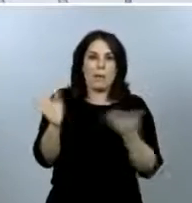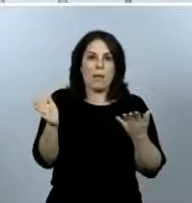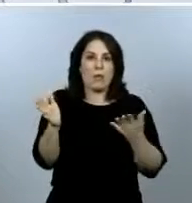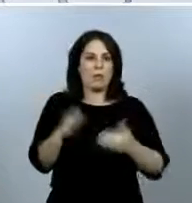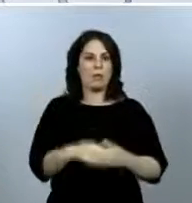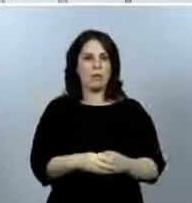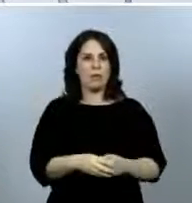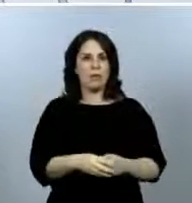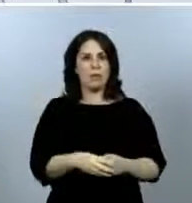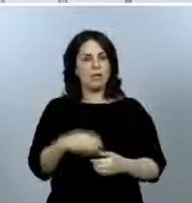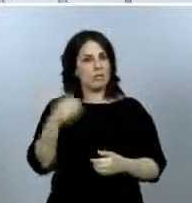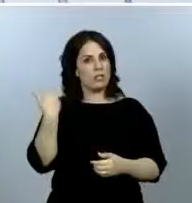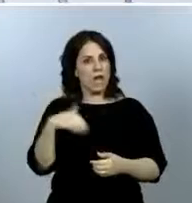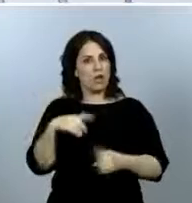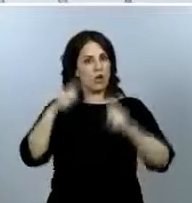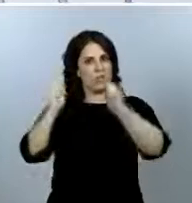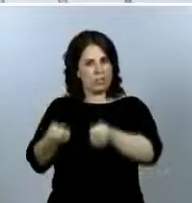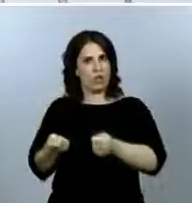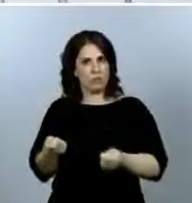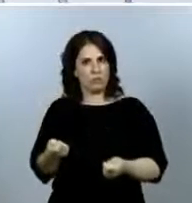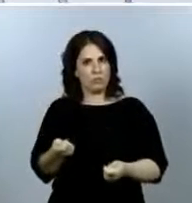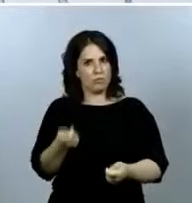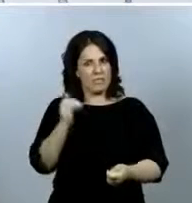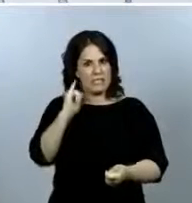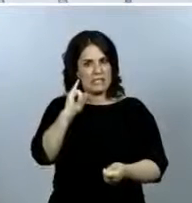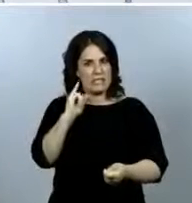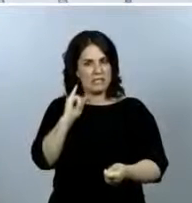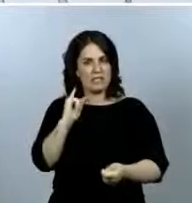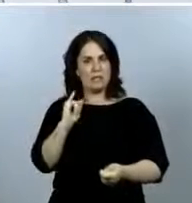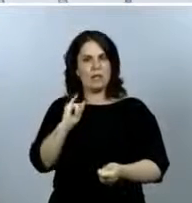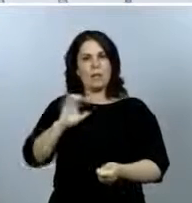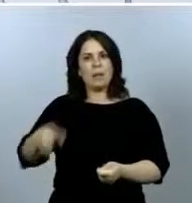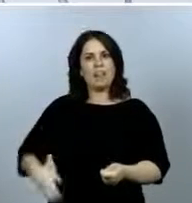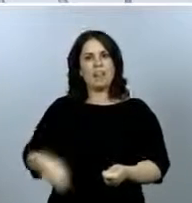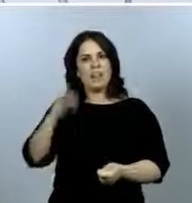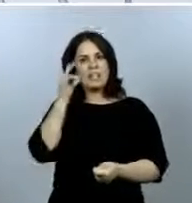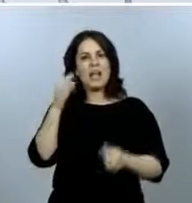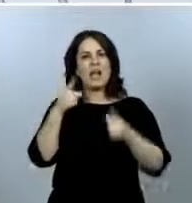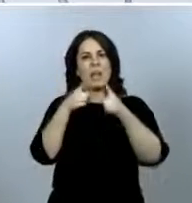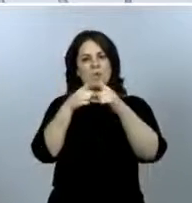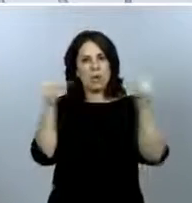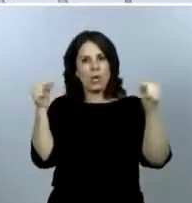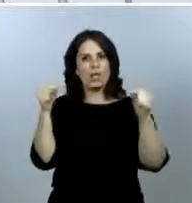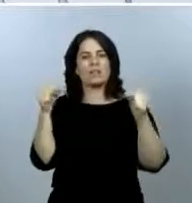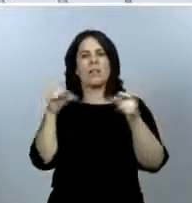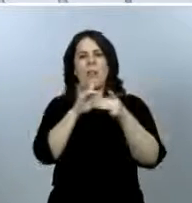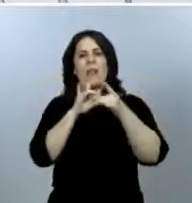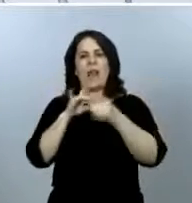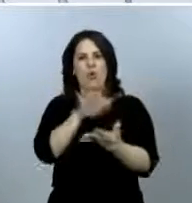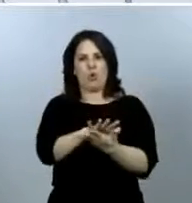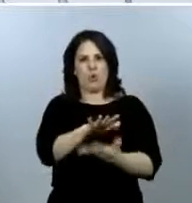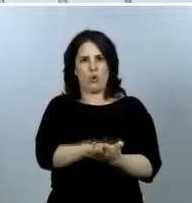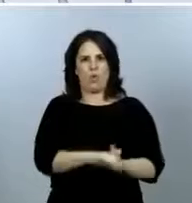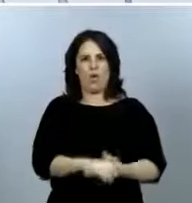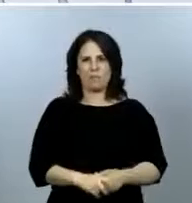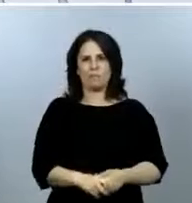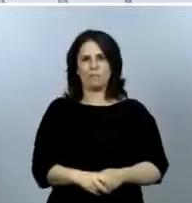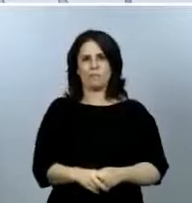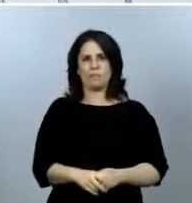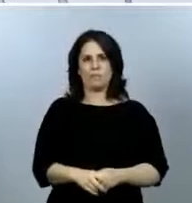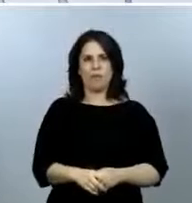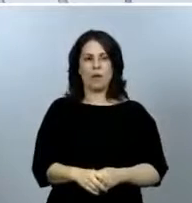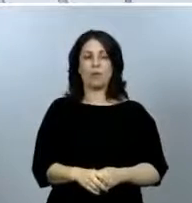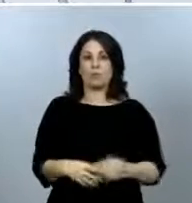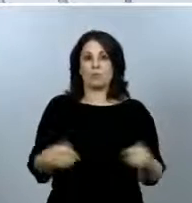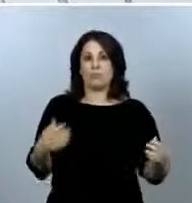concesión del premio países de asturias de la concordia a los sanitarios españoles me enorgullece el aunque